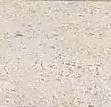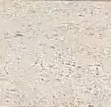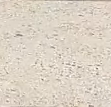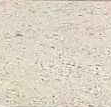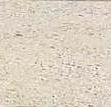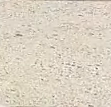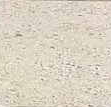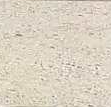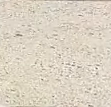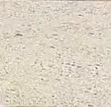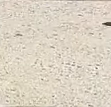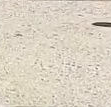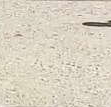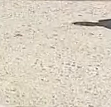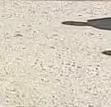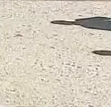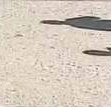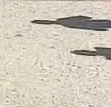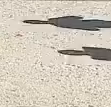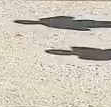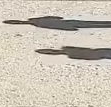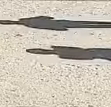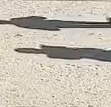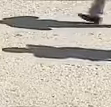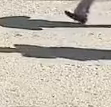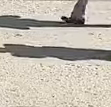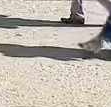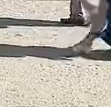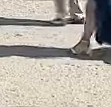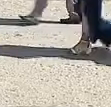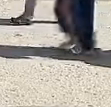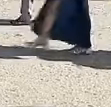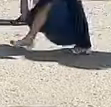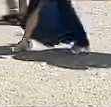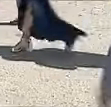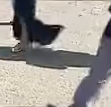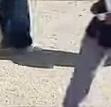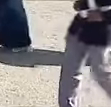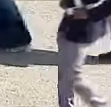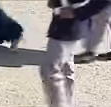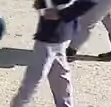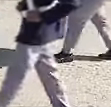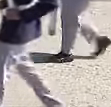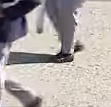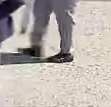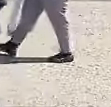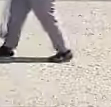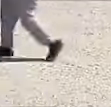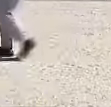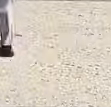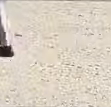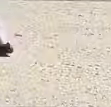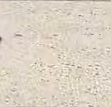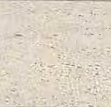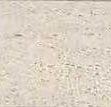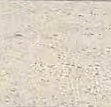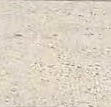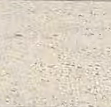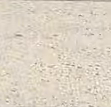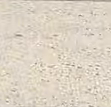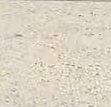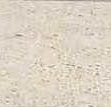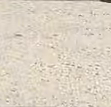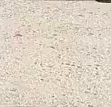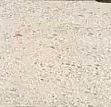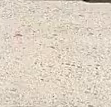Azules. Se fundó en el año 1992, en el año 2012, de la mano de la